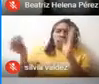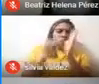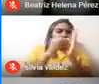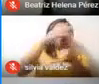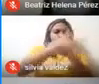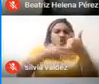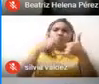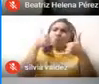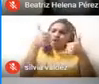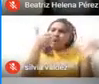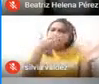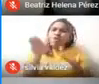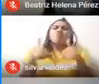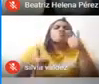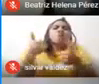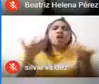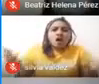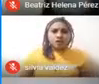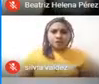buena planificación?